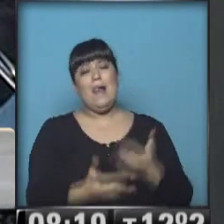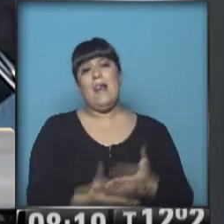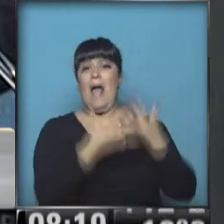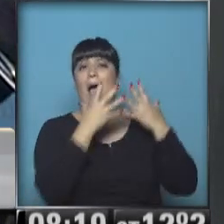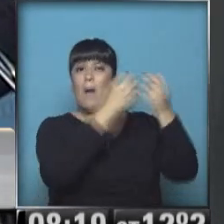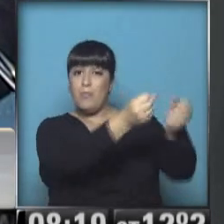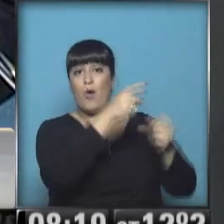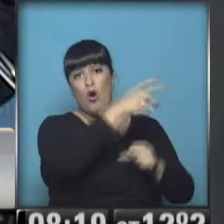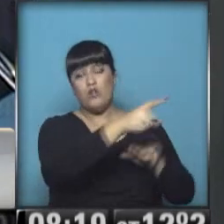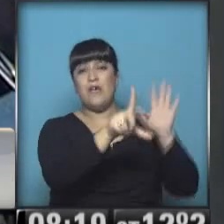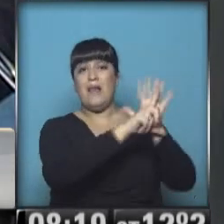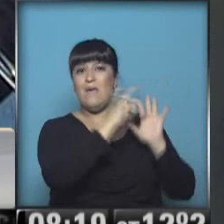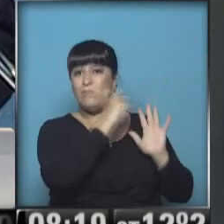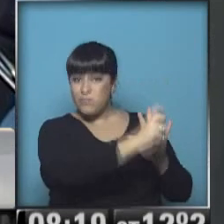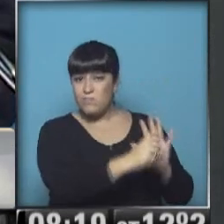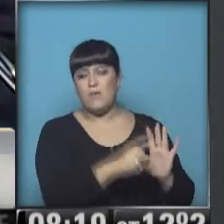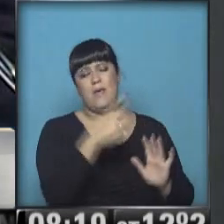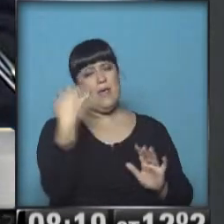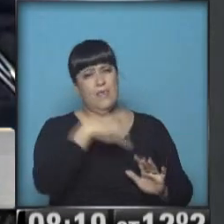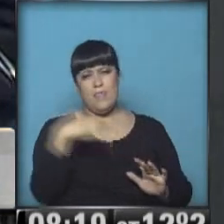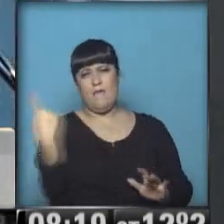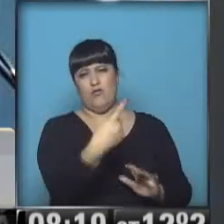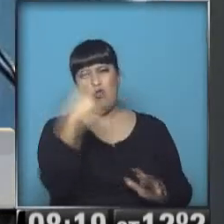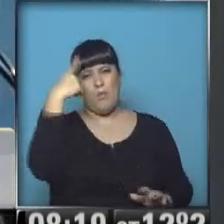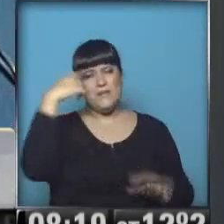uno de sus miembros merece por lo menos la reflexión de los mismos gracias